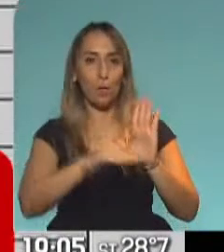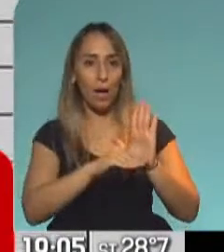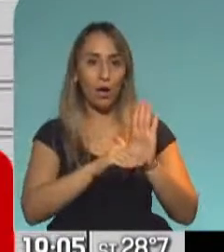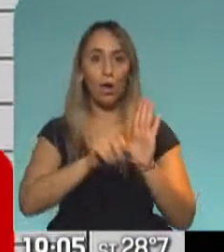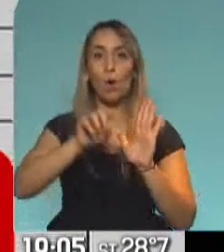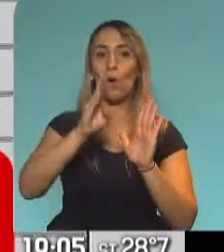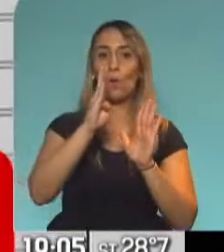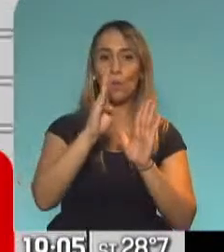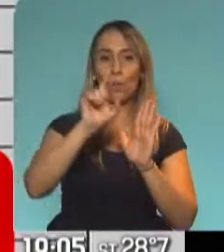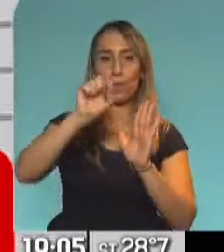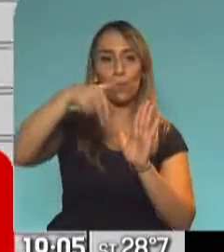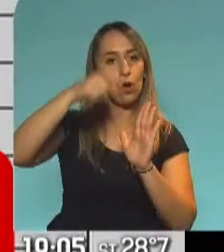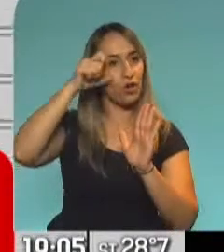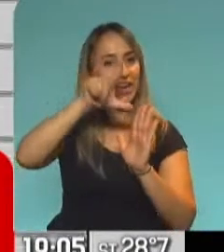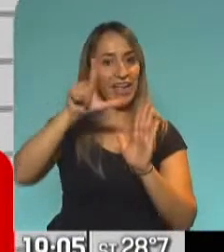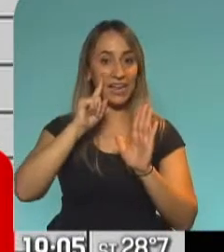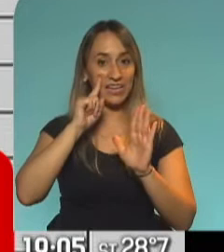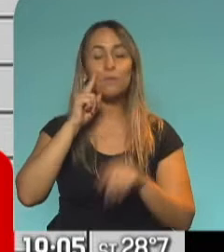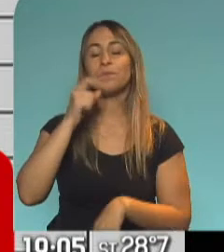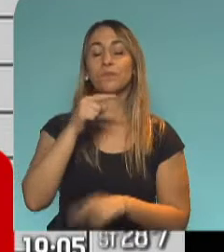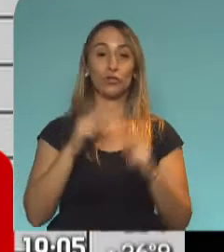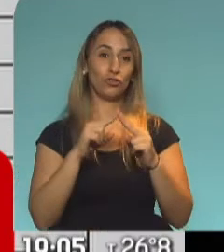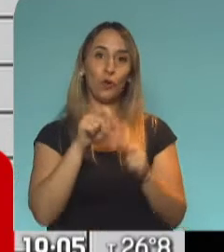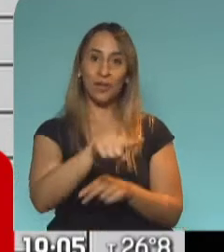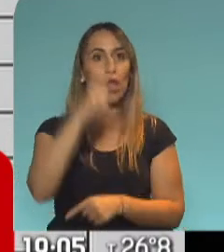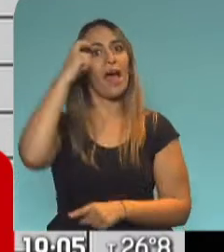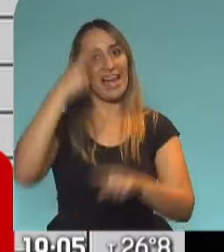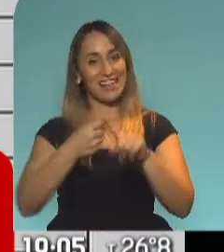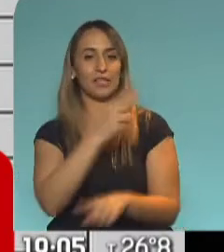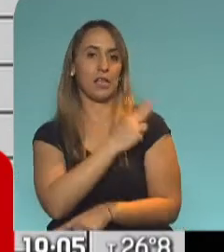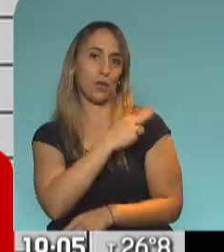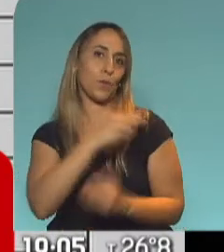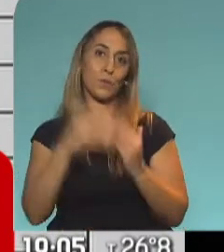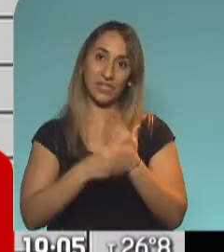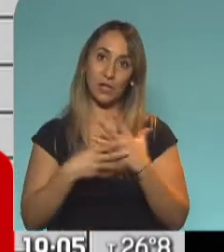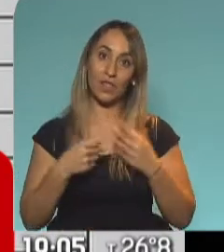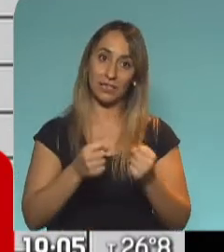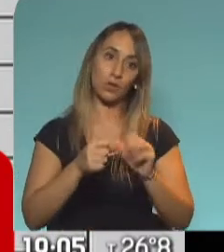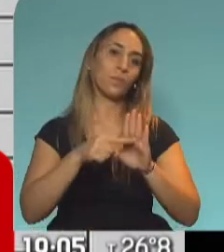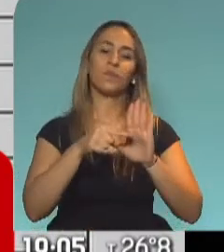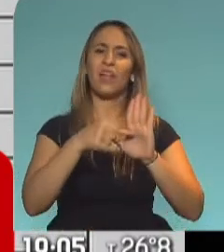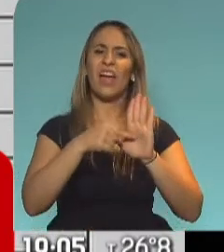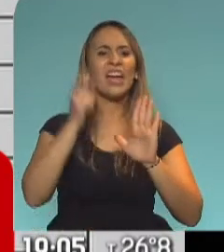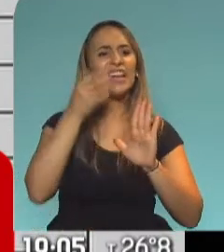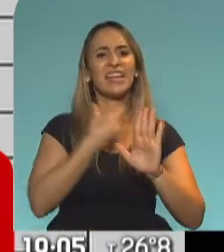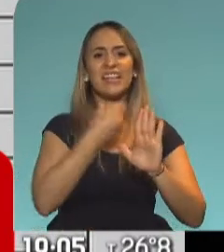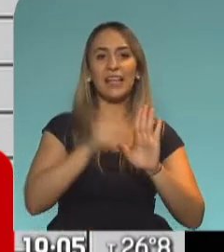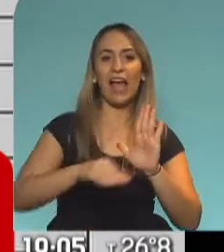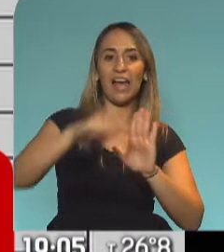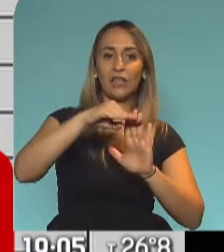Bonelli, su sobrino, ex jefe de gabinete del ministerio, sí, arriba de Ginés está un nombre polémico, el de Carlos